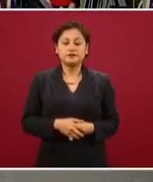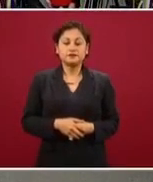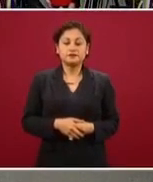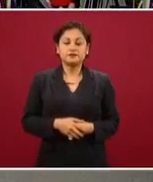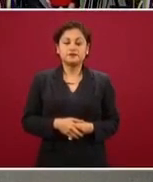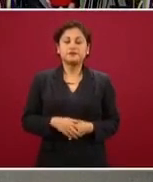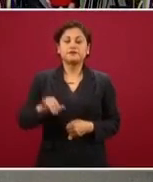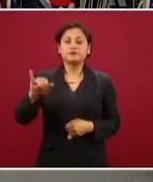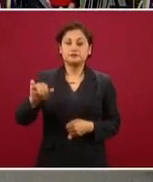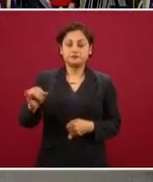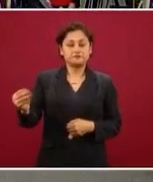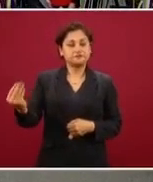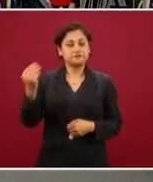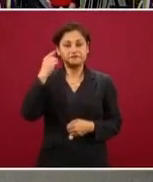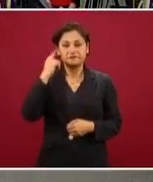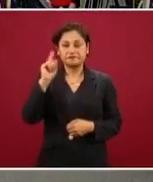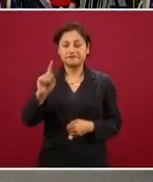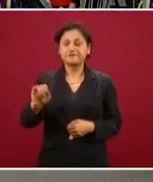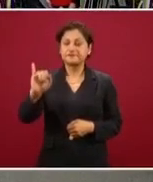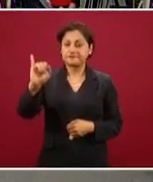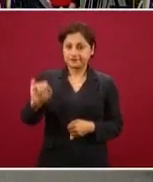Sí, se va a quedar.